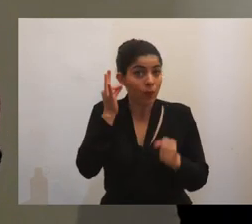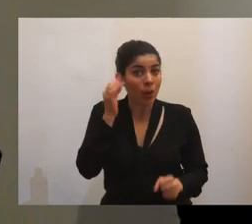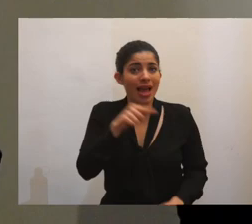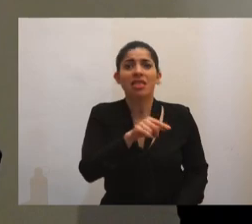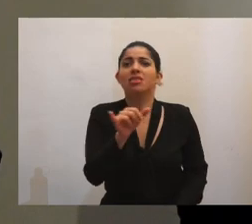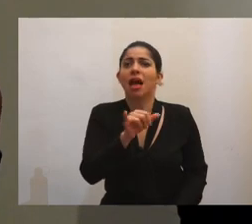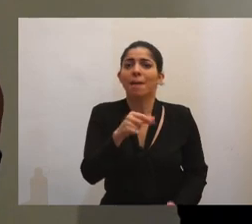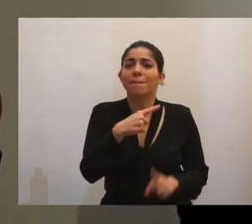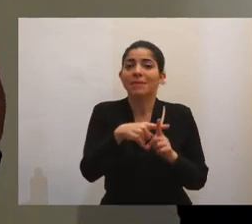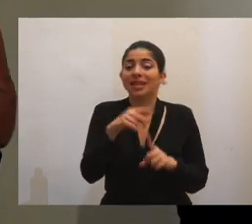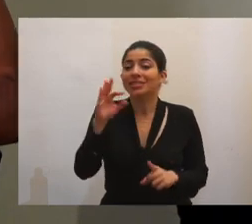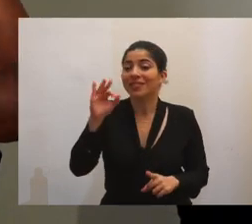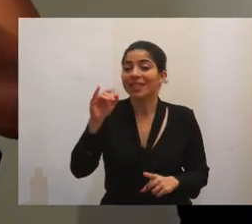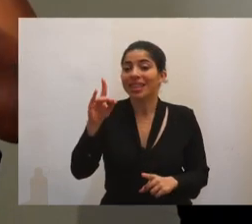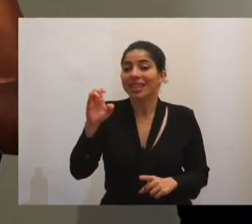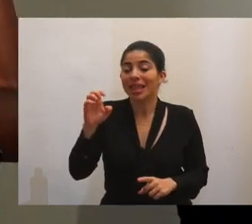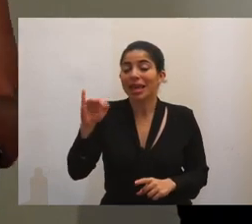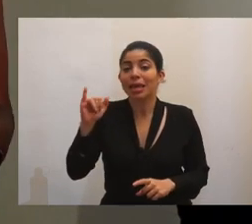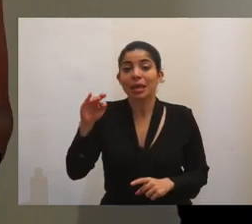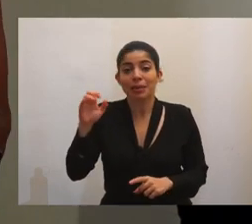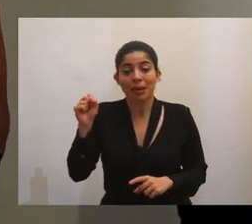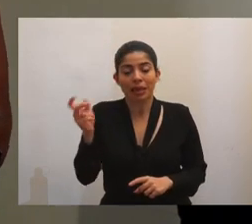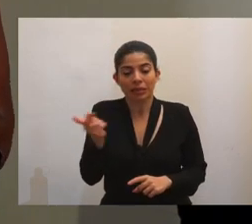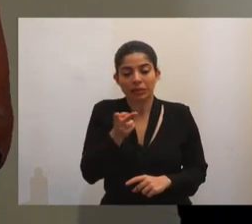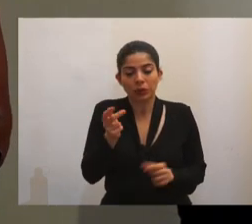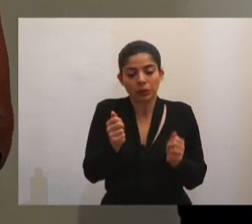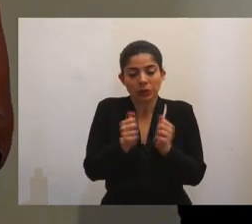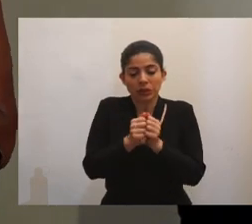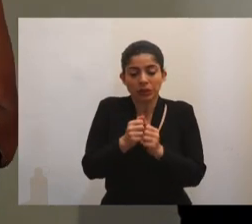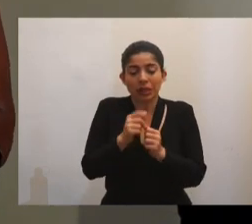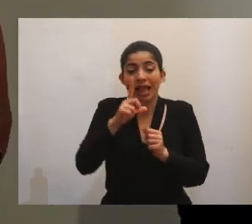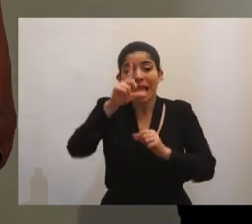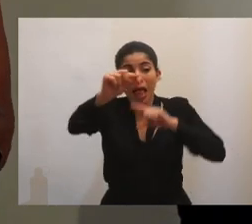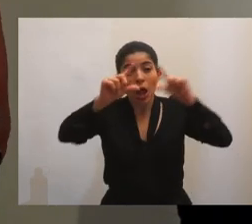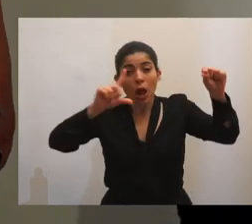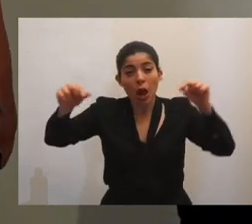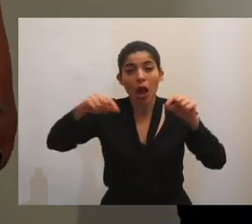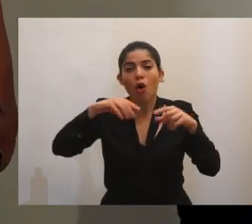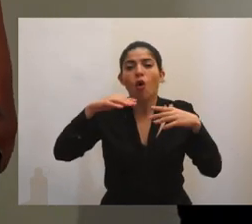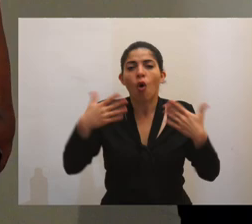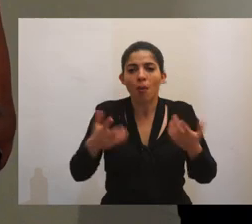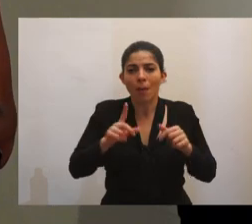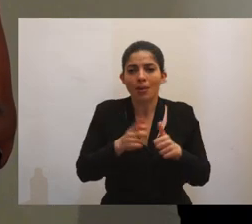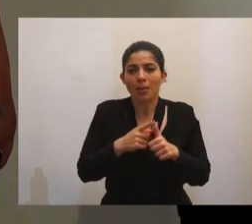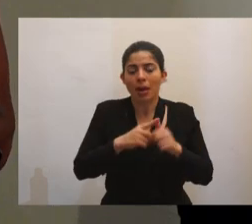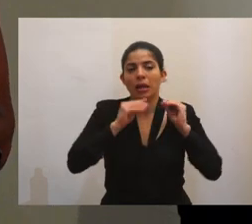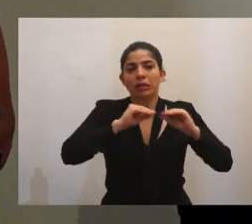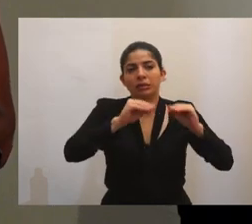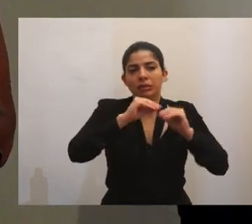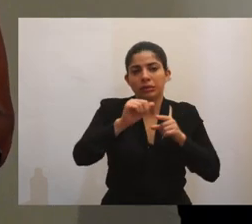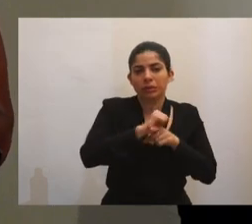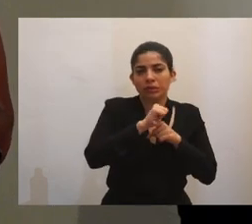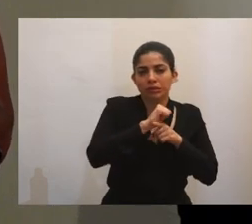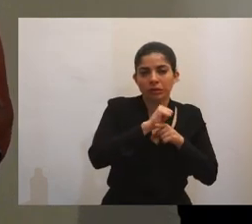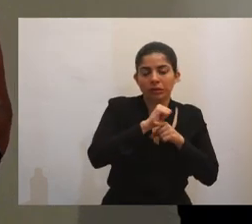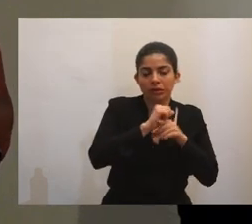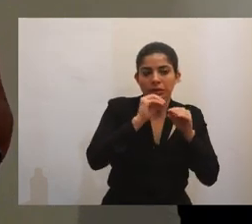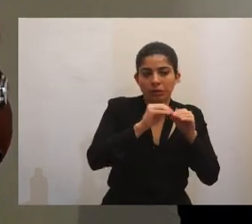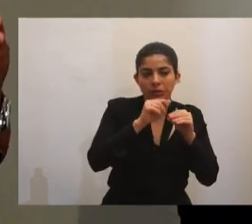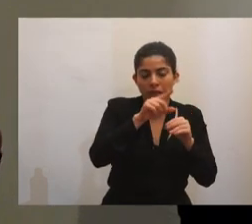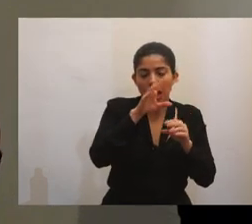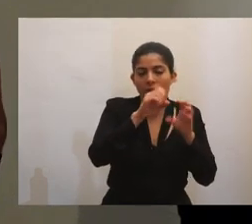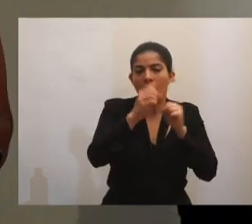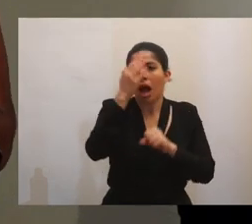y FIDEIMAS, de ir avanzando en zonas rurales en capacitación, formación, identificación de